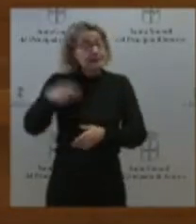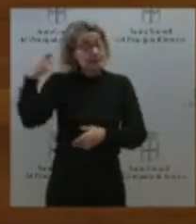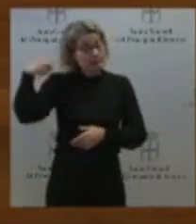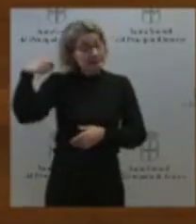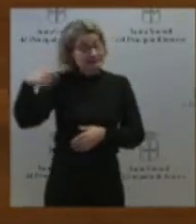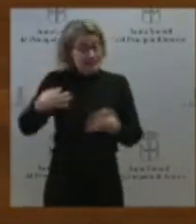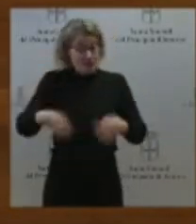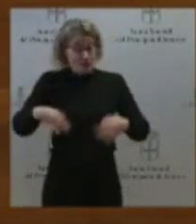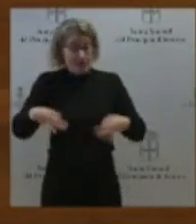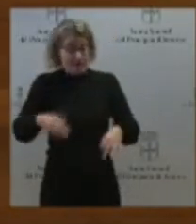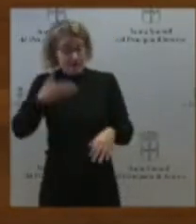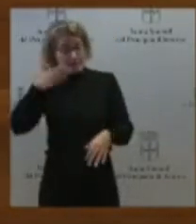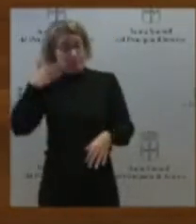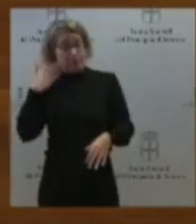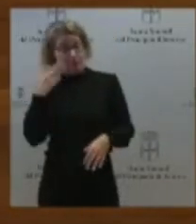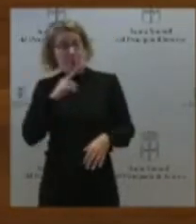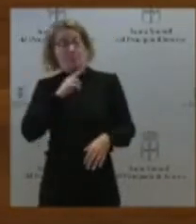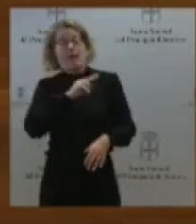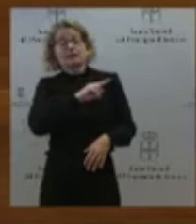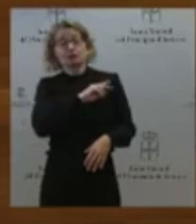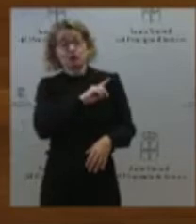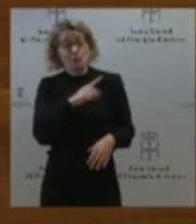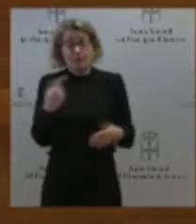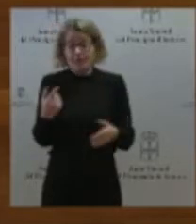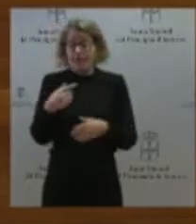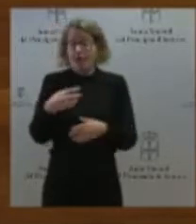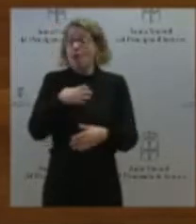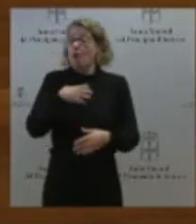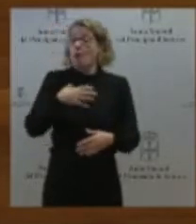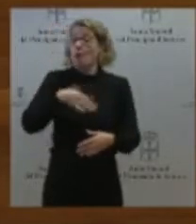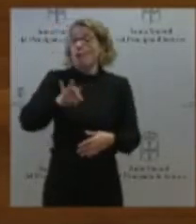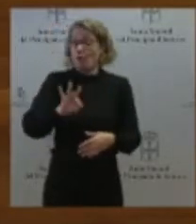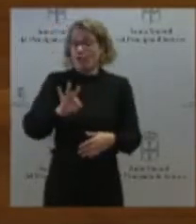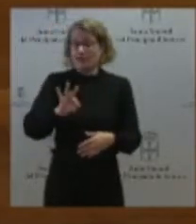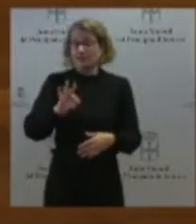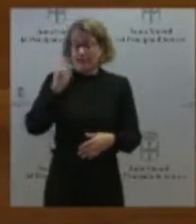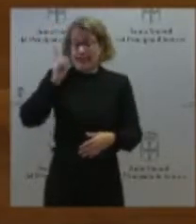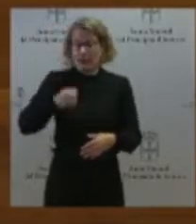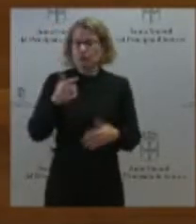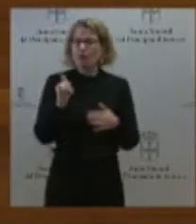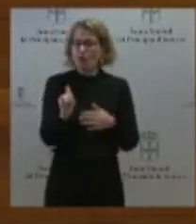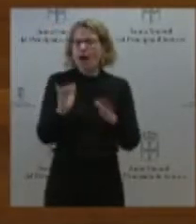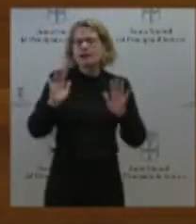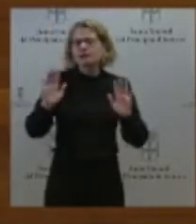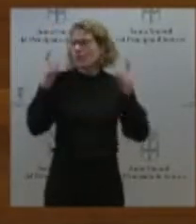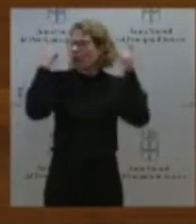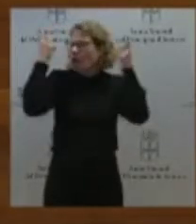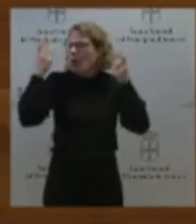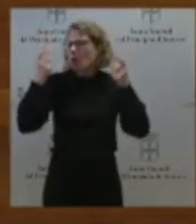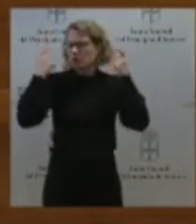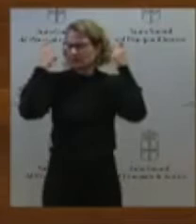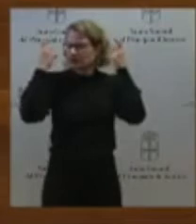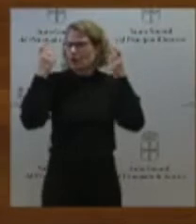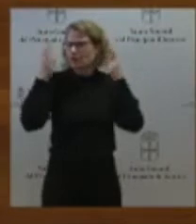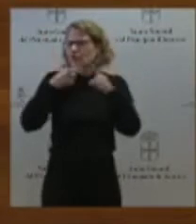Ejecutivo, sin dedicar demasiados esfuerzos a explicar cómo pretende aclarar sus debes. Así, un debate que debería